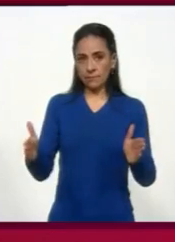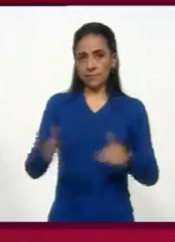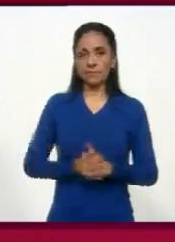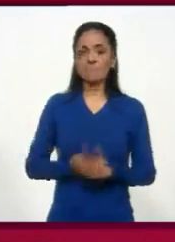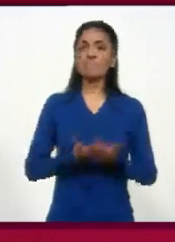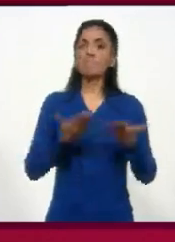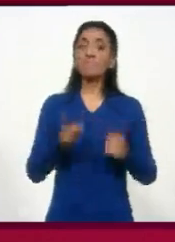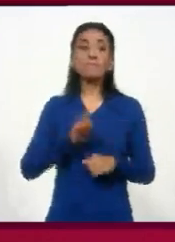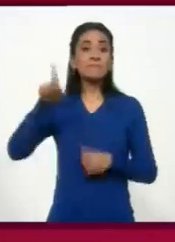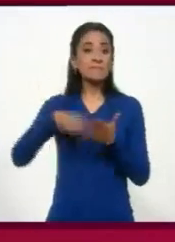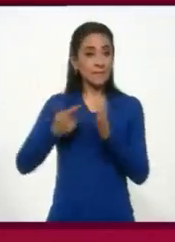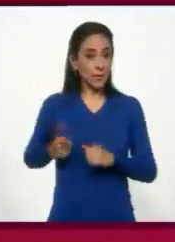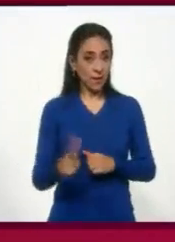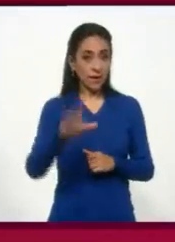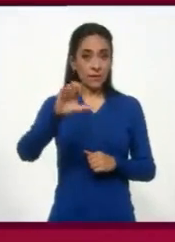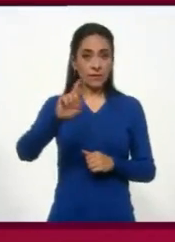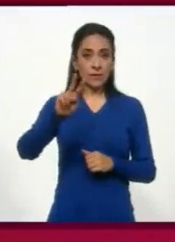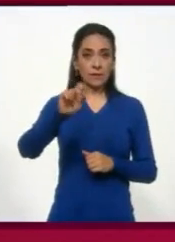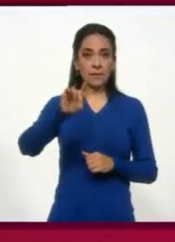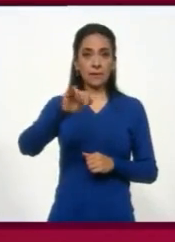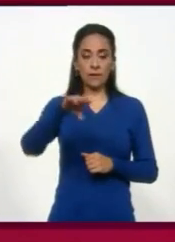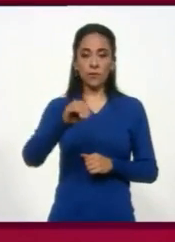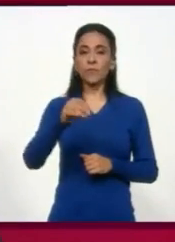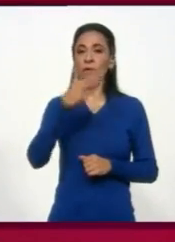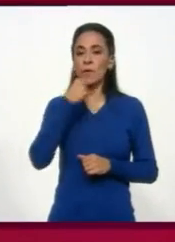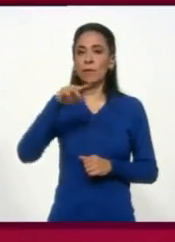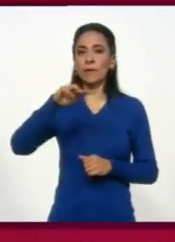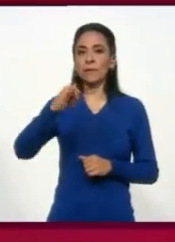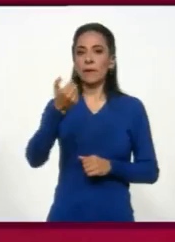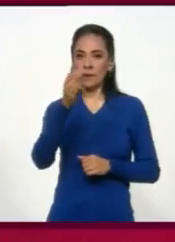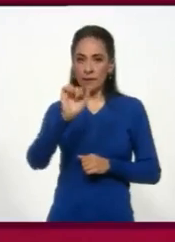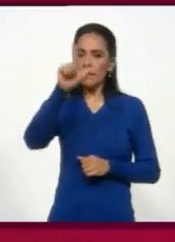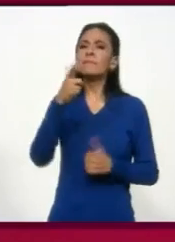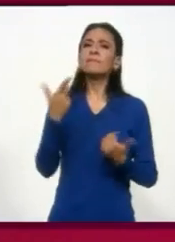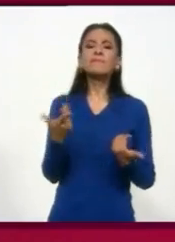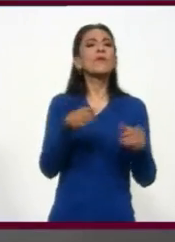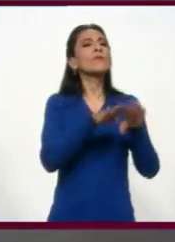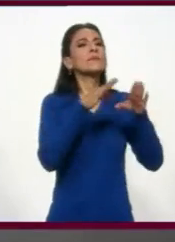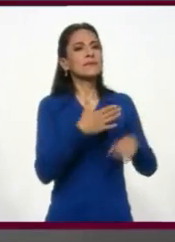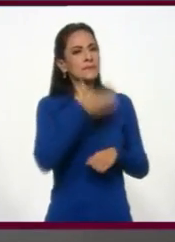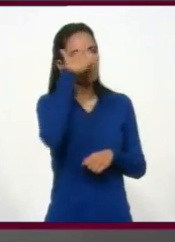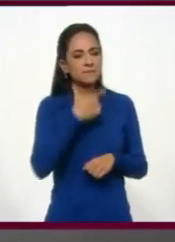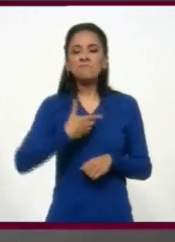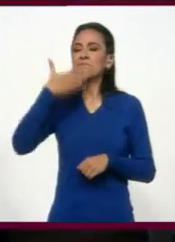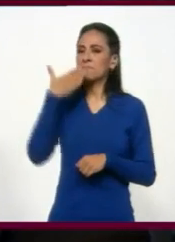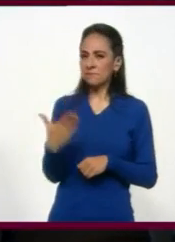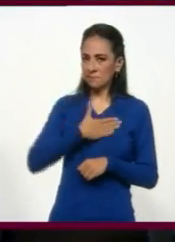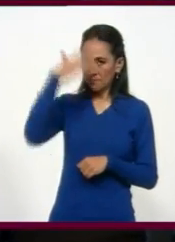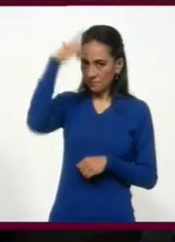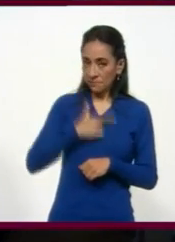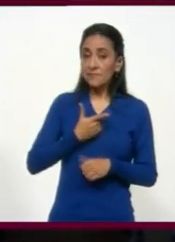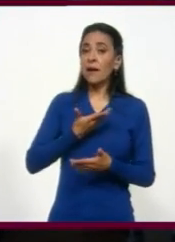vamos a guanajuato el cervantino miguel de la cruz miguel como estas buenas noches muy bien adhieran a buenas noches hoy